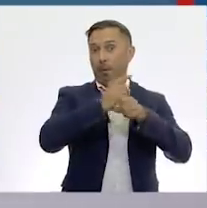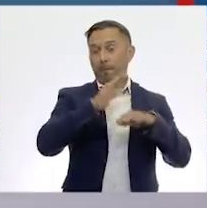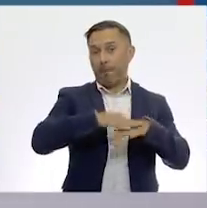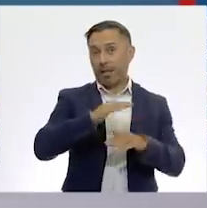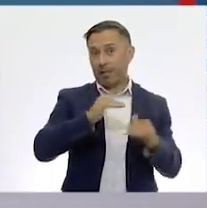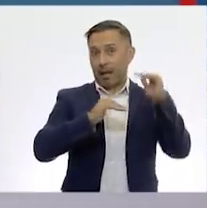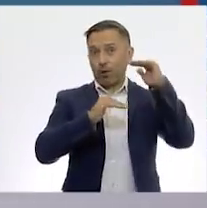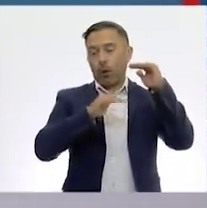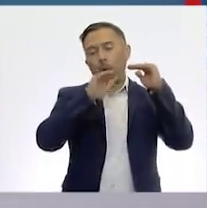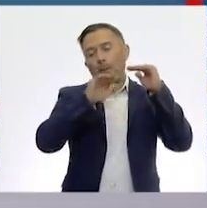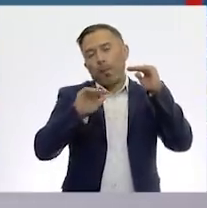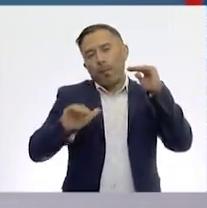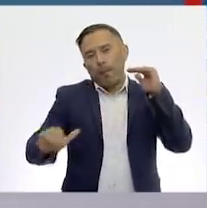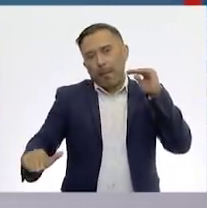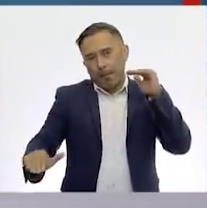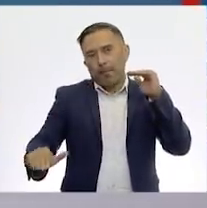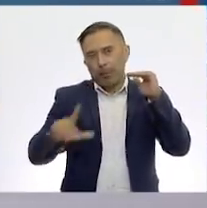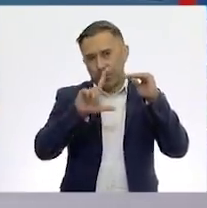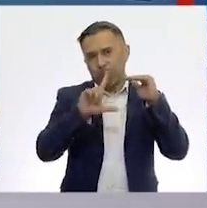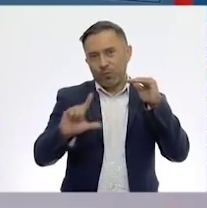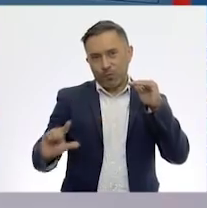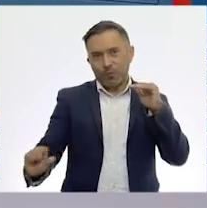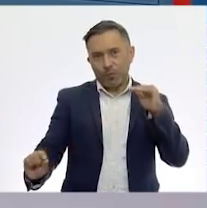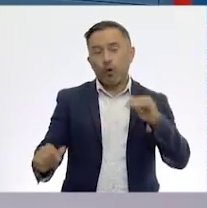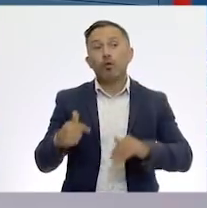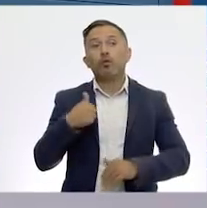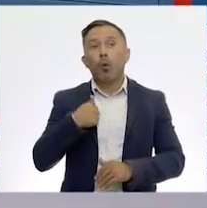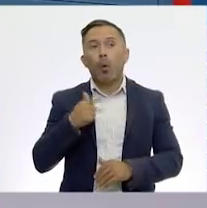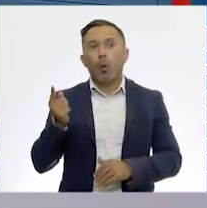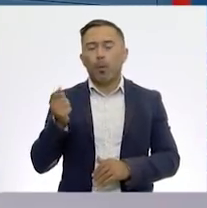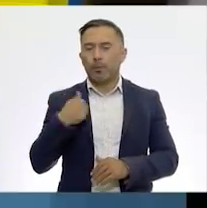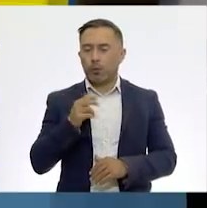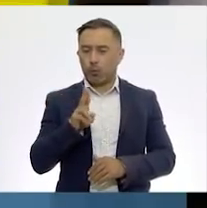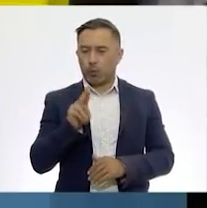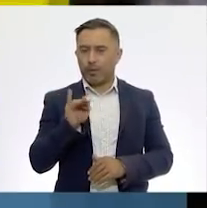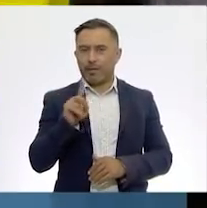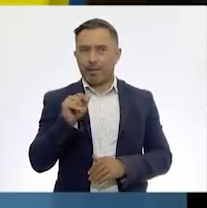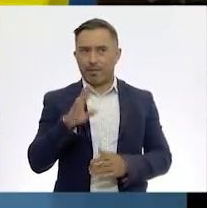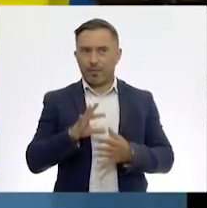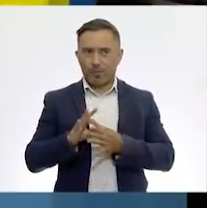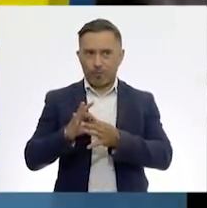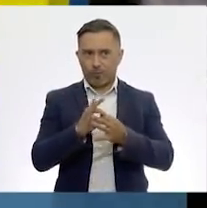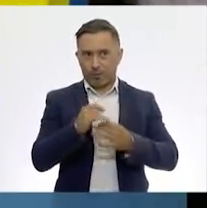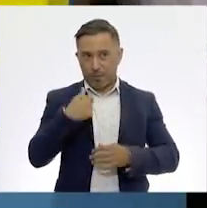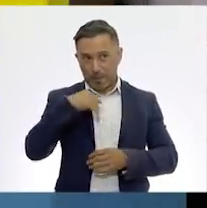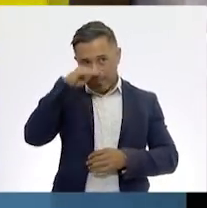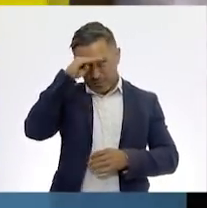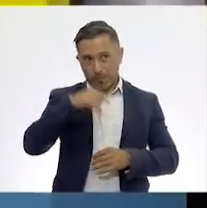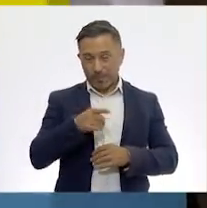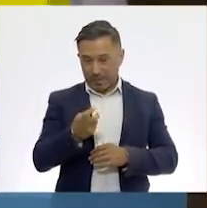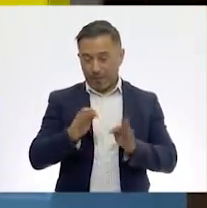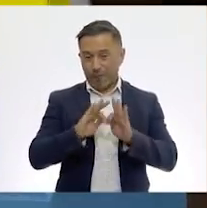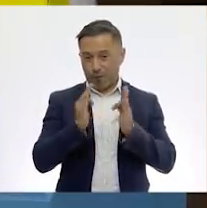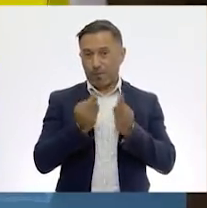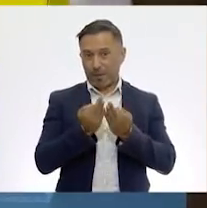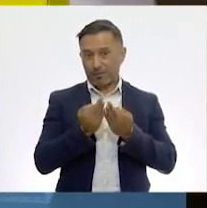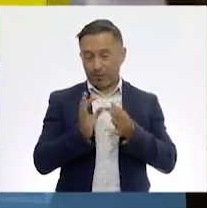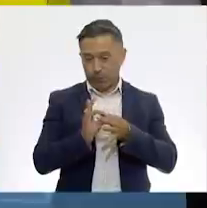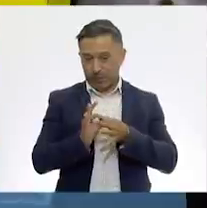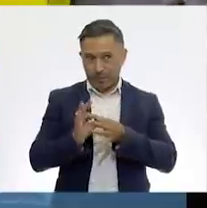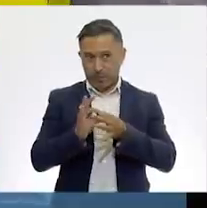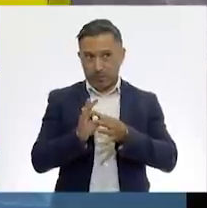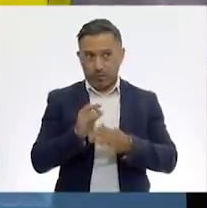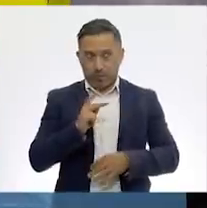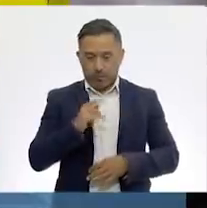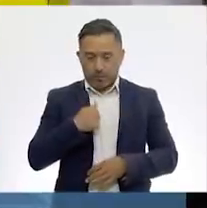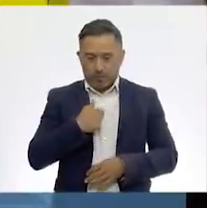la unidad. Y quiero pensar que un poco de jerarquía con esta Con el figura del elemento centro. central. Sí, Súper. no sé, a mí